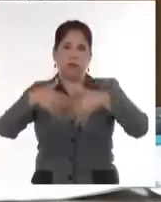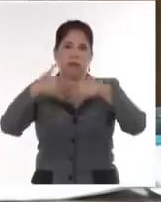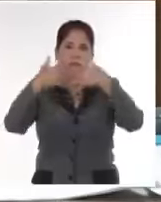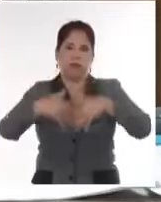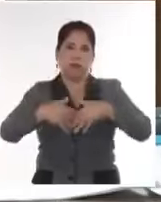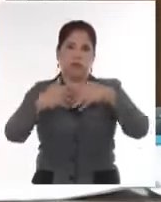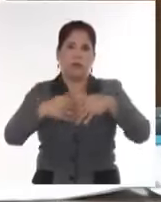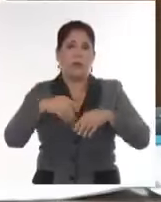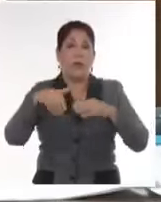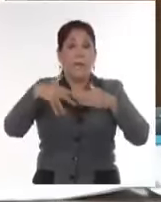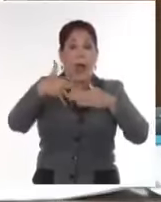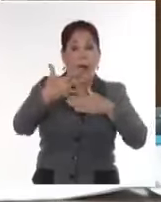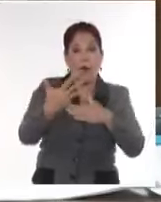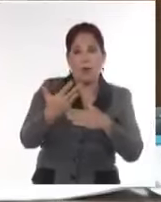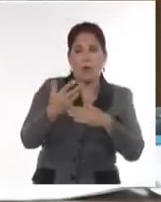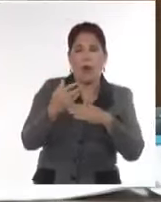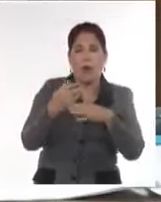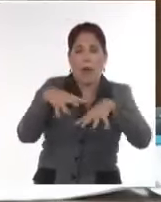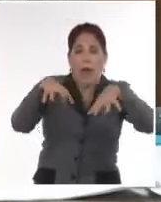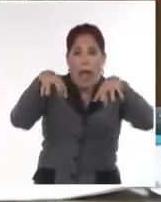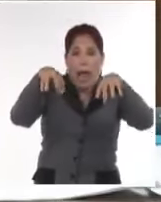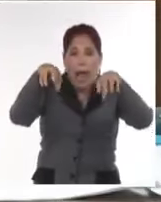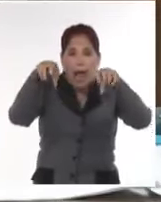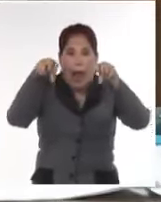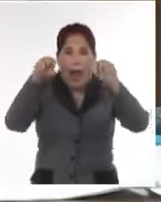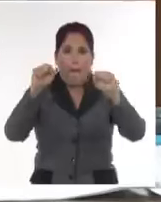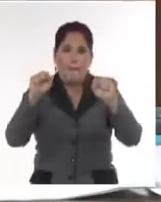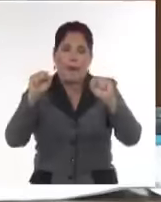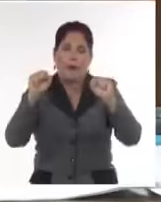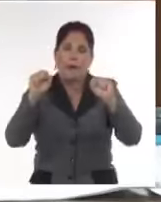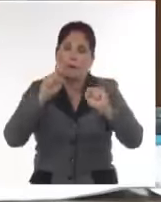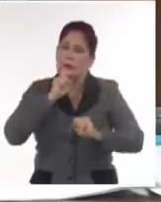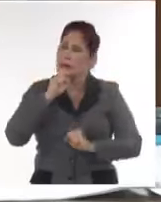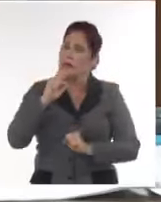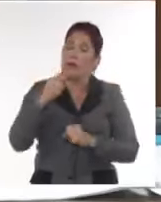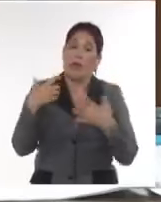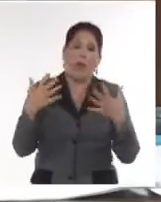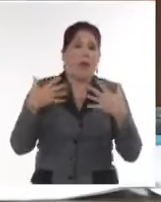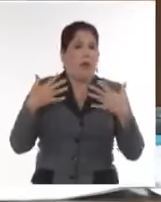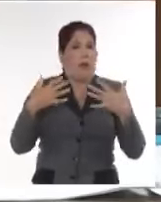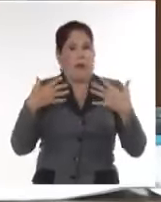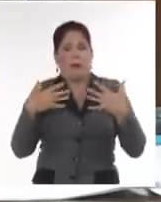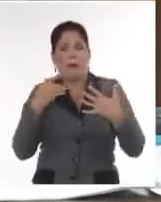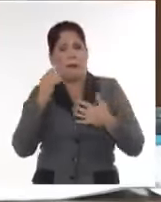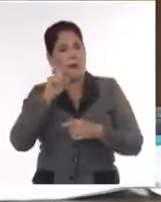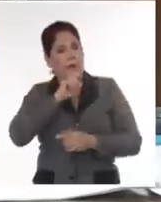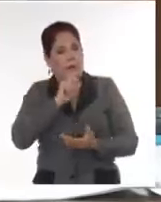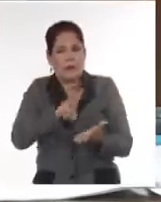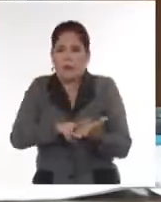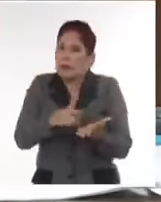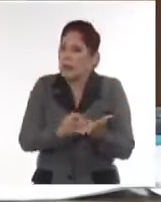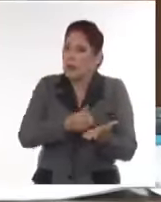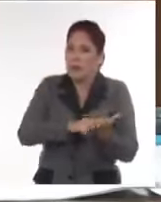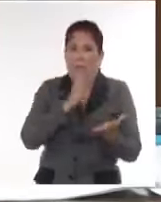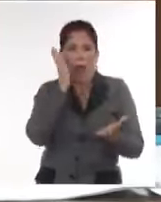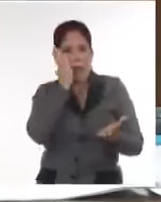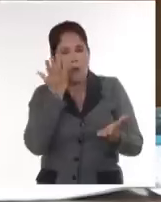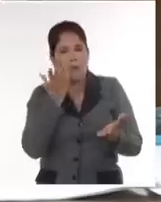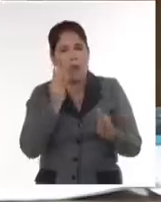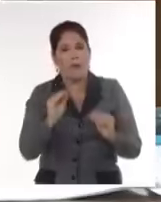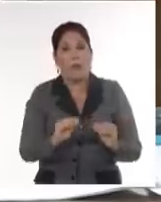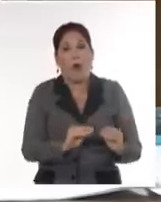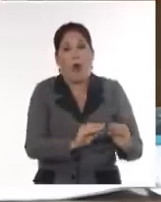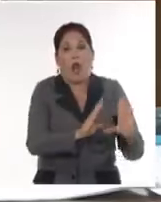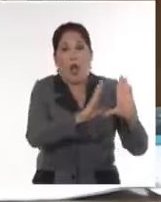las madrugadas enteras, prácticamente de regiones, que las madrugadas enteras están en apagón, y prácticamente todo el día, y